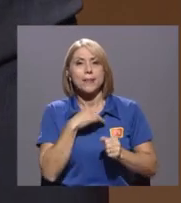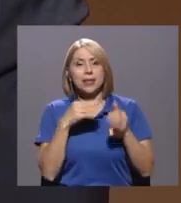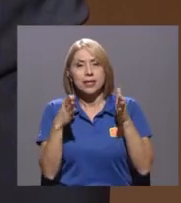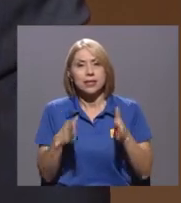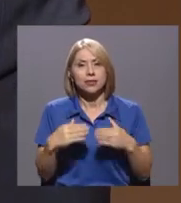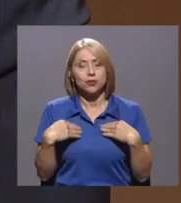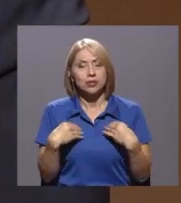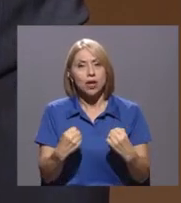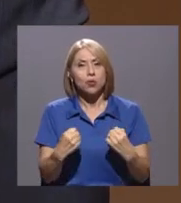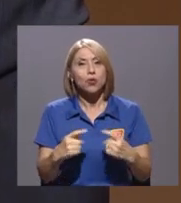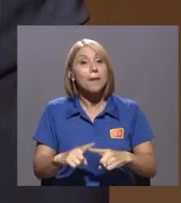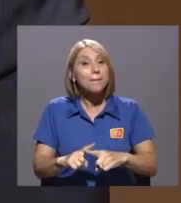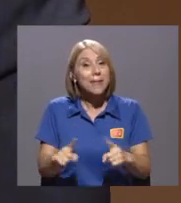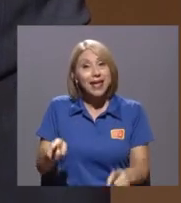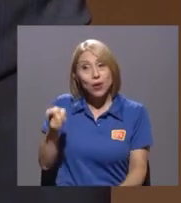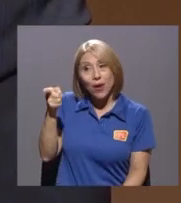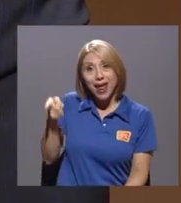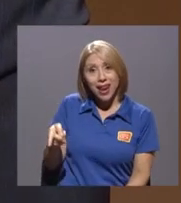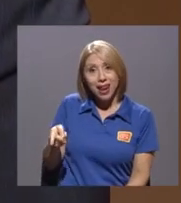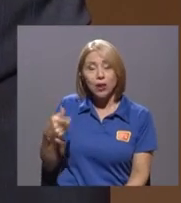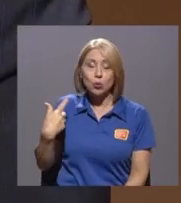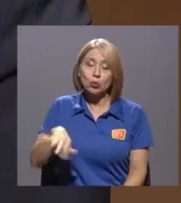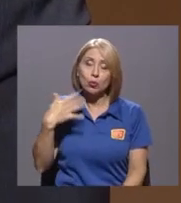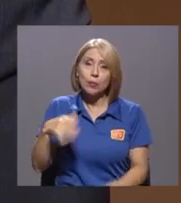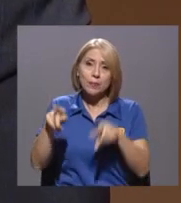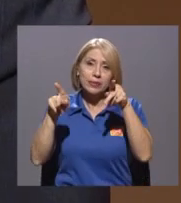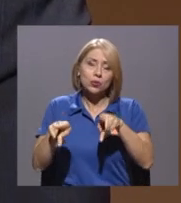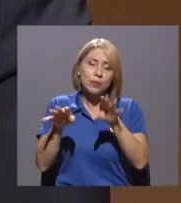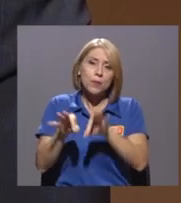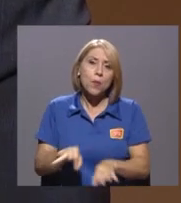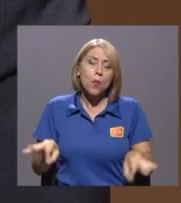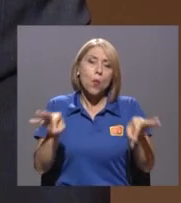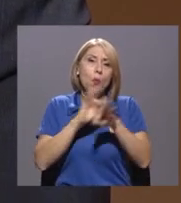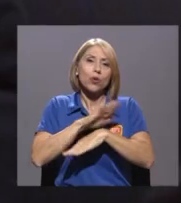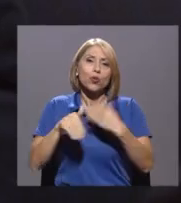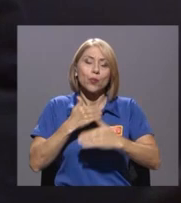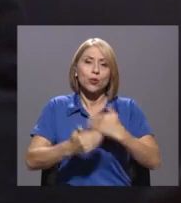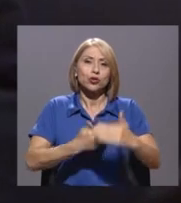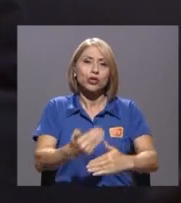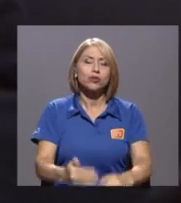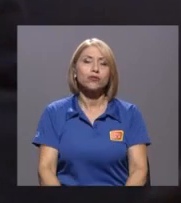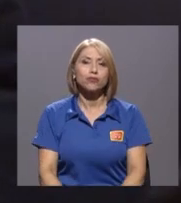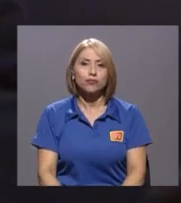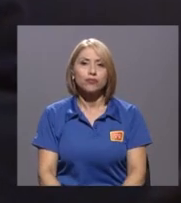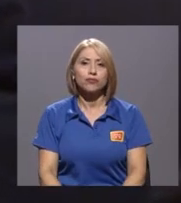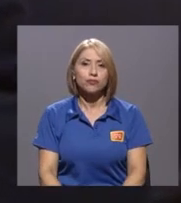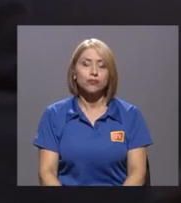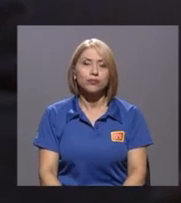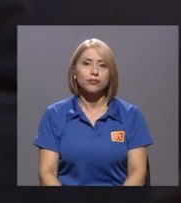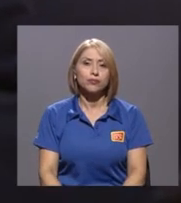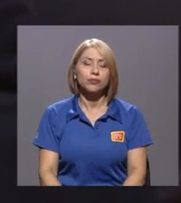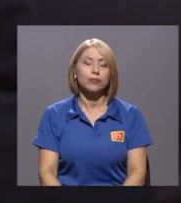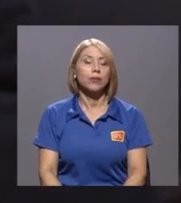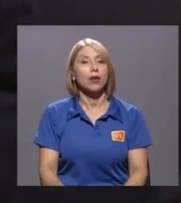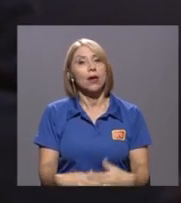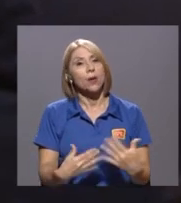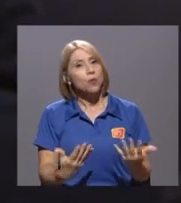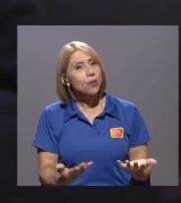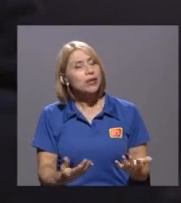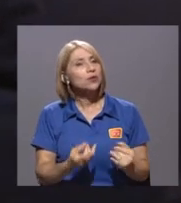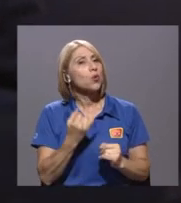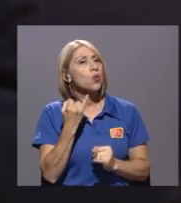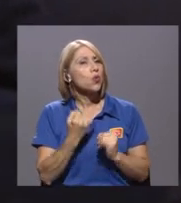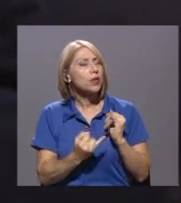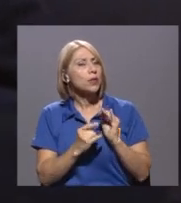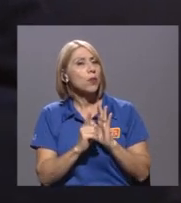él era una figura clave y central en todo ese proceso pues un último